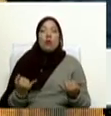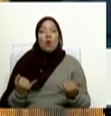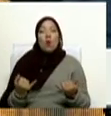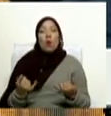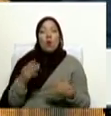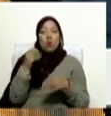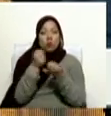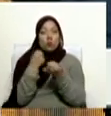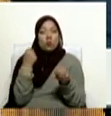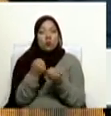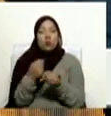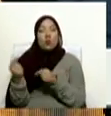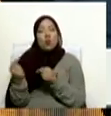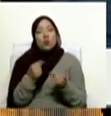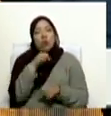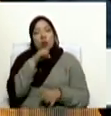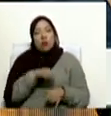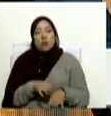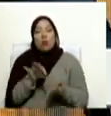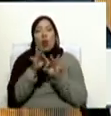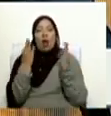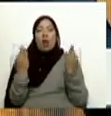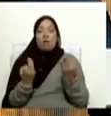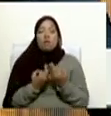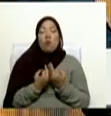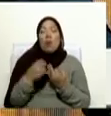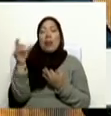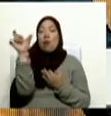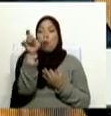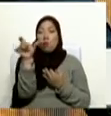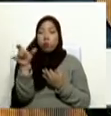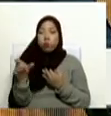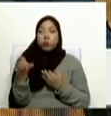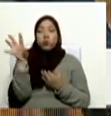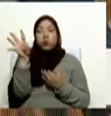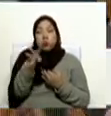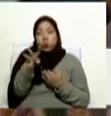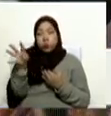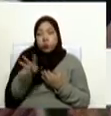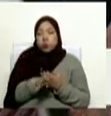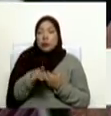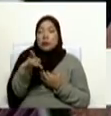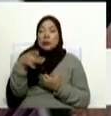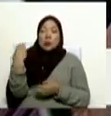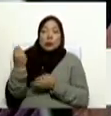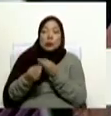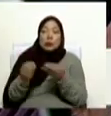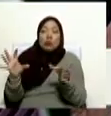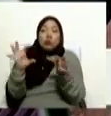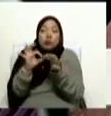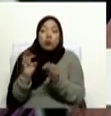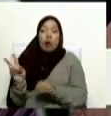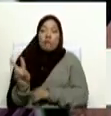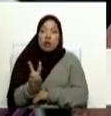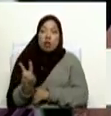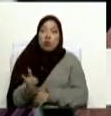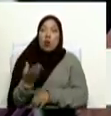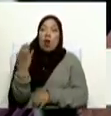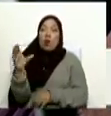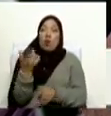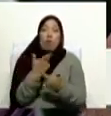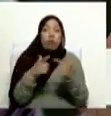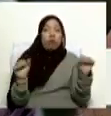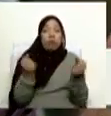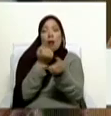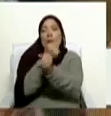historia nuestra historia con la guayana esquiva el momento de la formación del territorio es el periodo colonial y el periodo